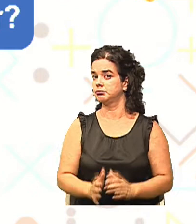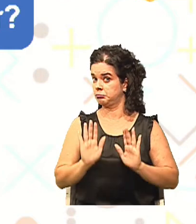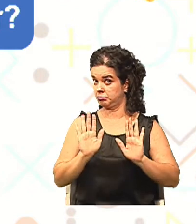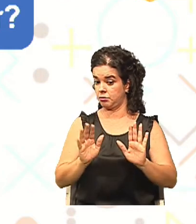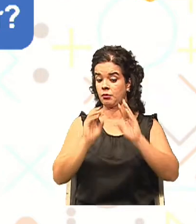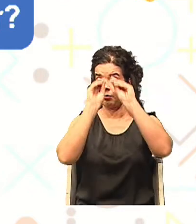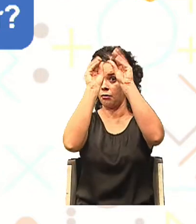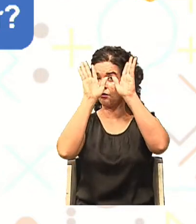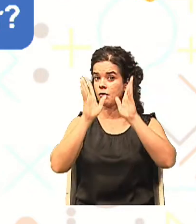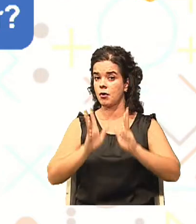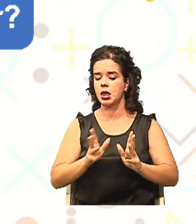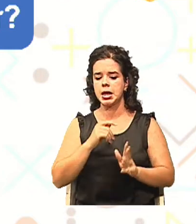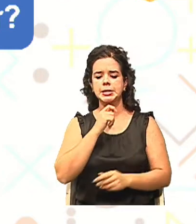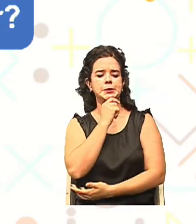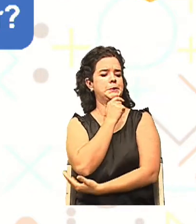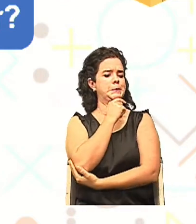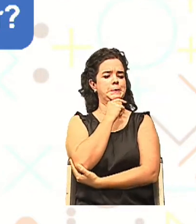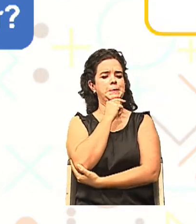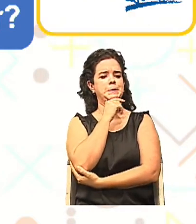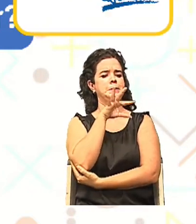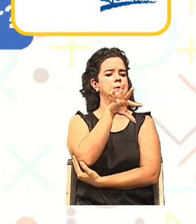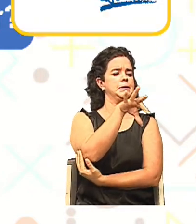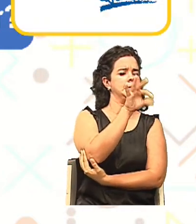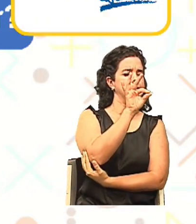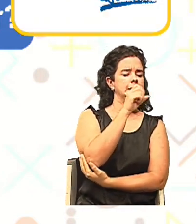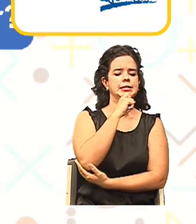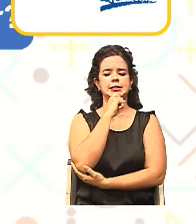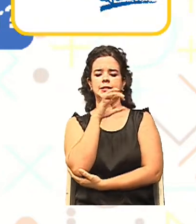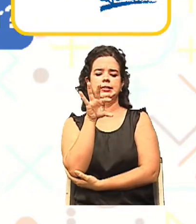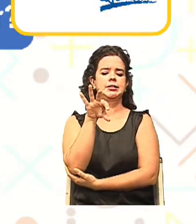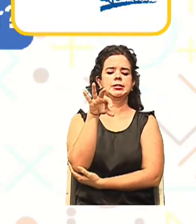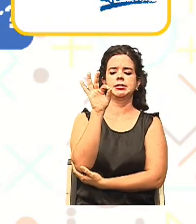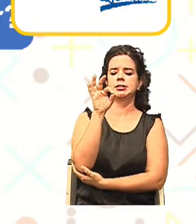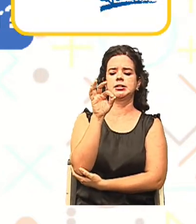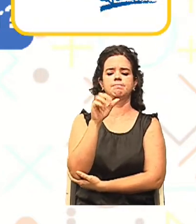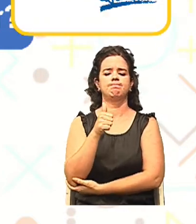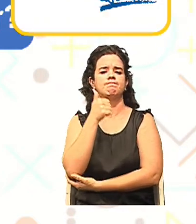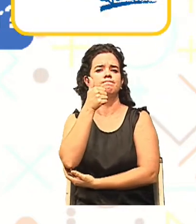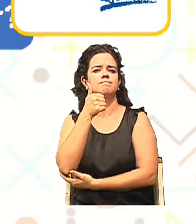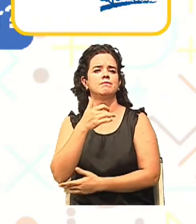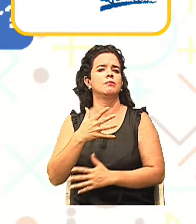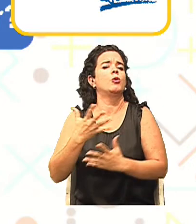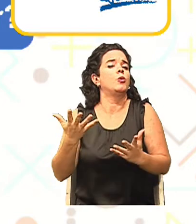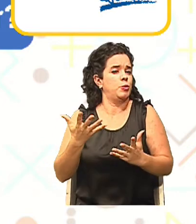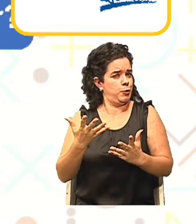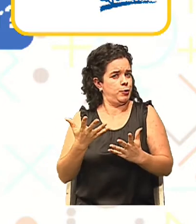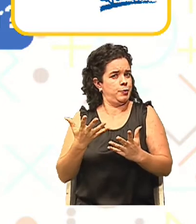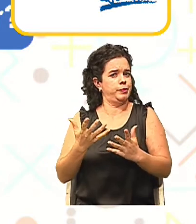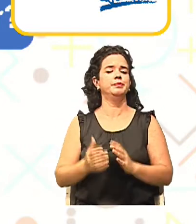¿Qué hizo la profesora para determinar el grupo ganador?